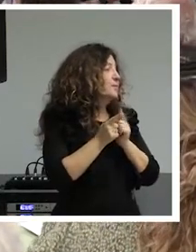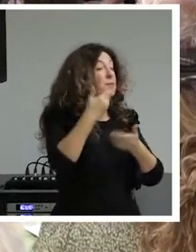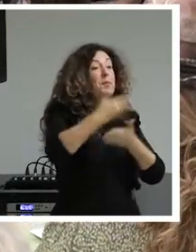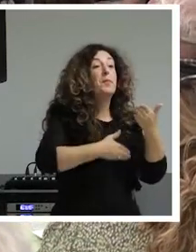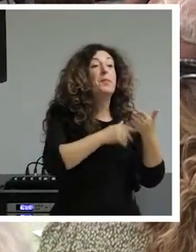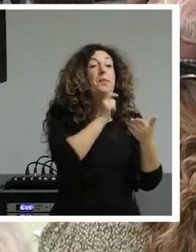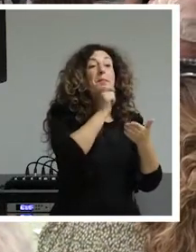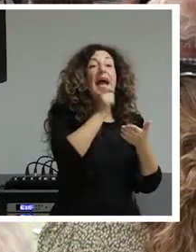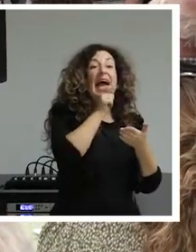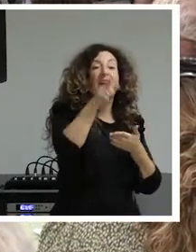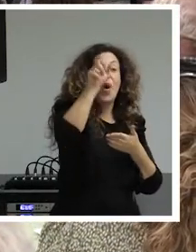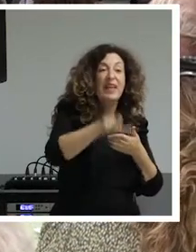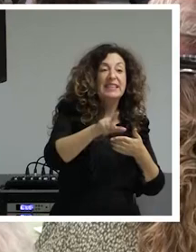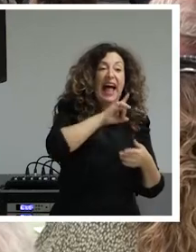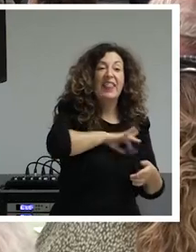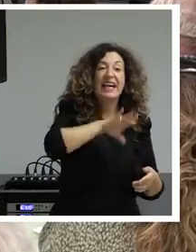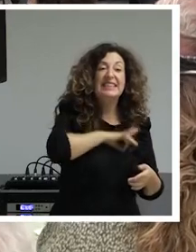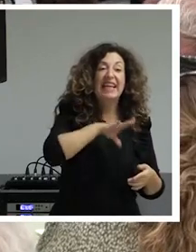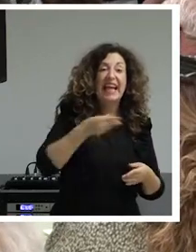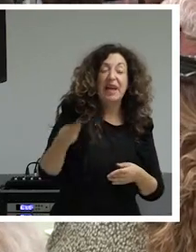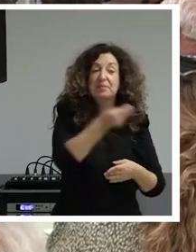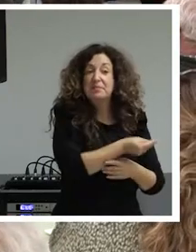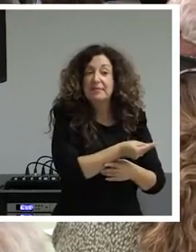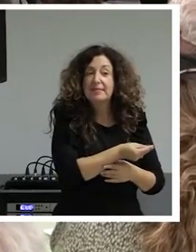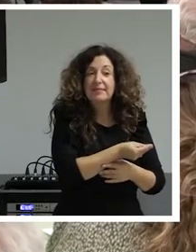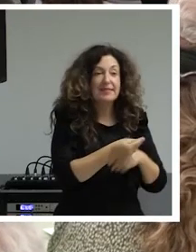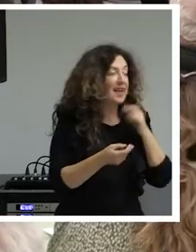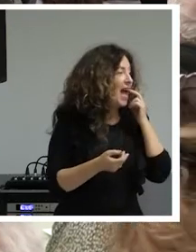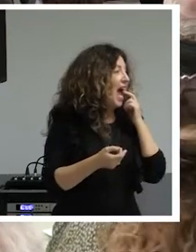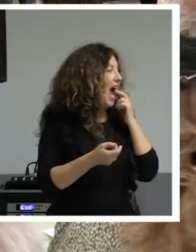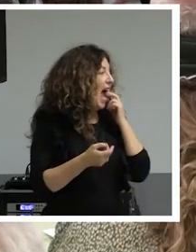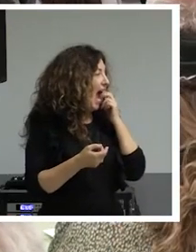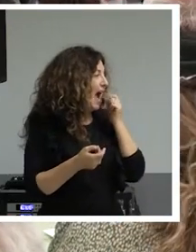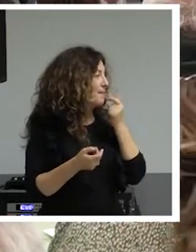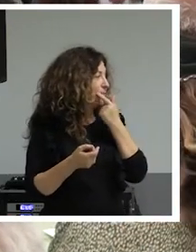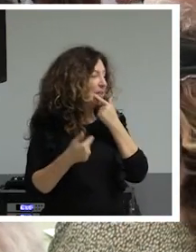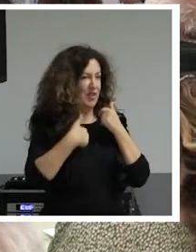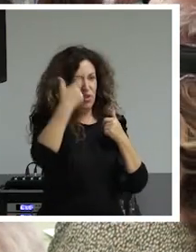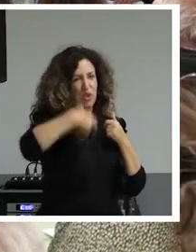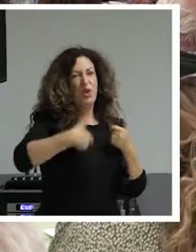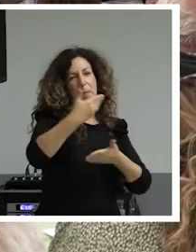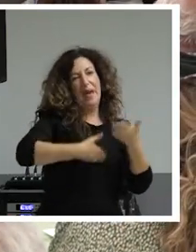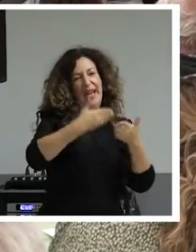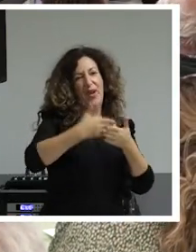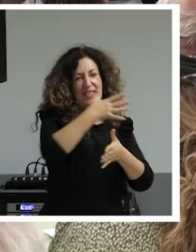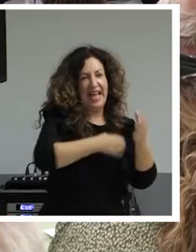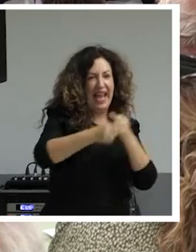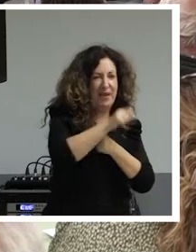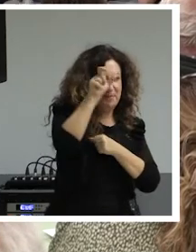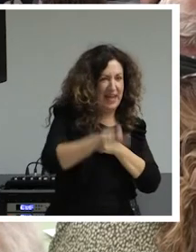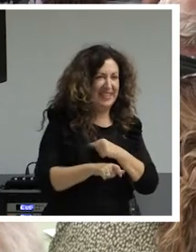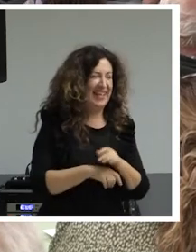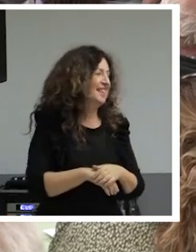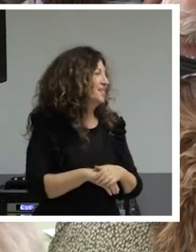si lo conseguimos Os pido brevedad por favor en las respuestas porque hay muy poco tiempo la del